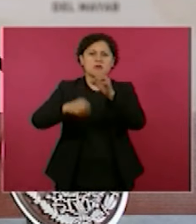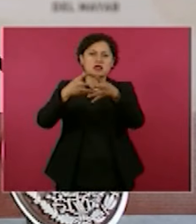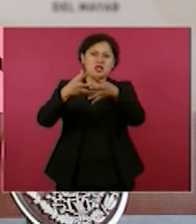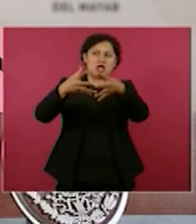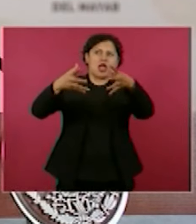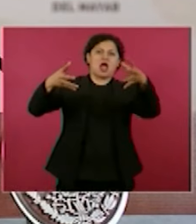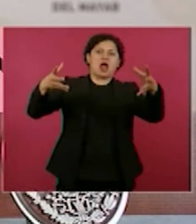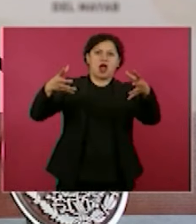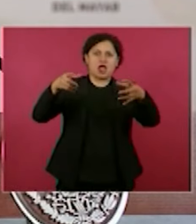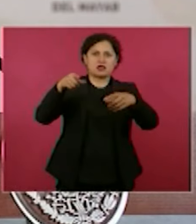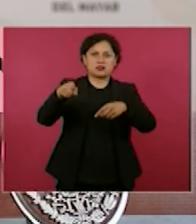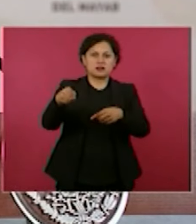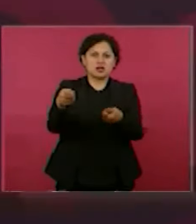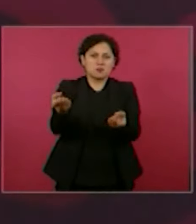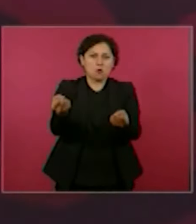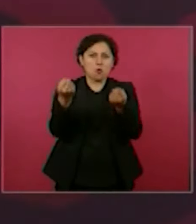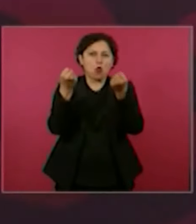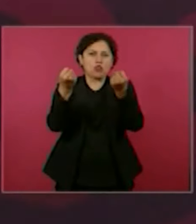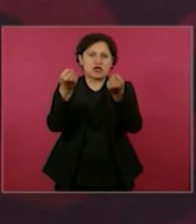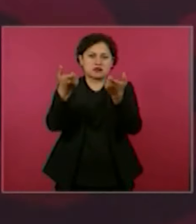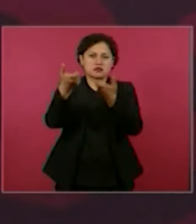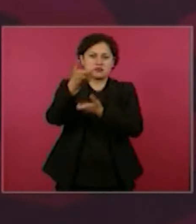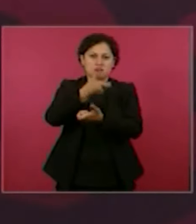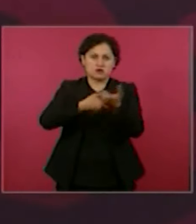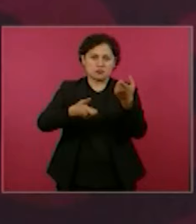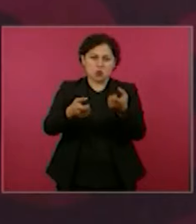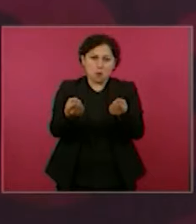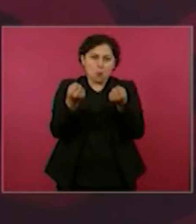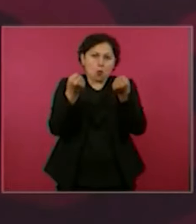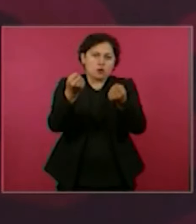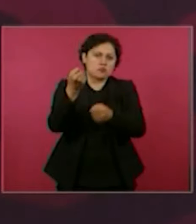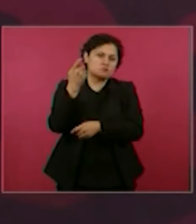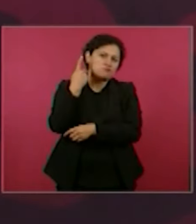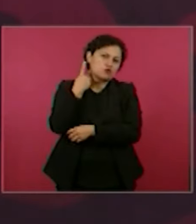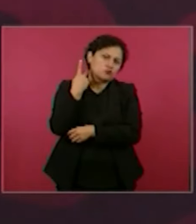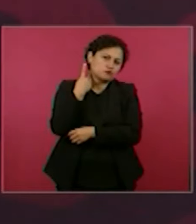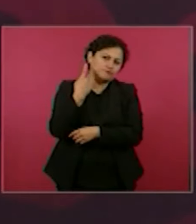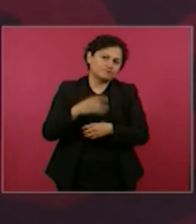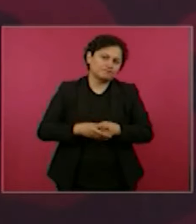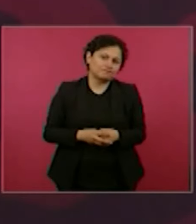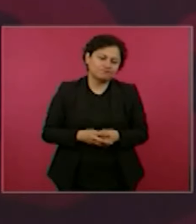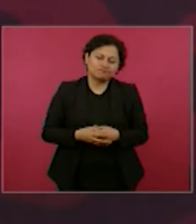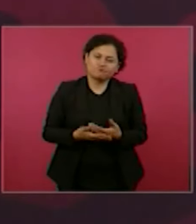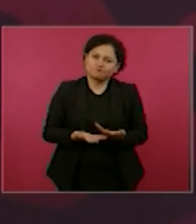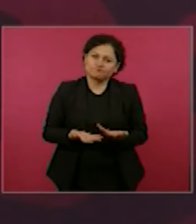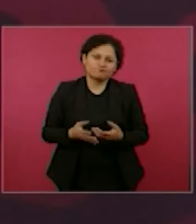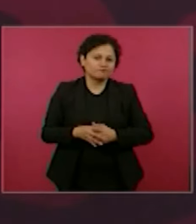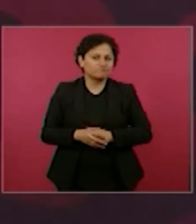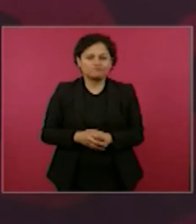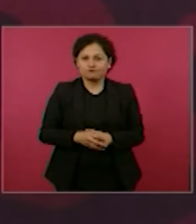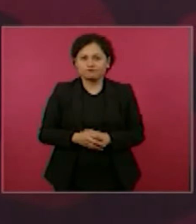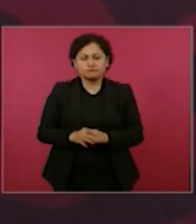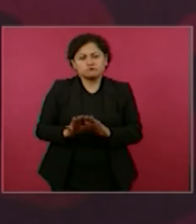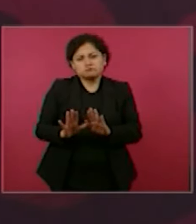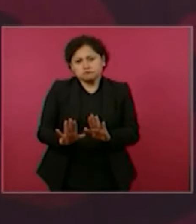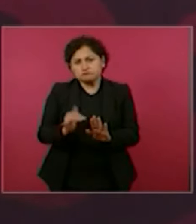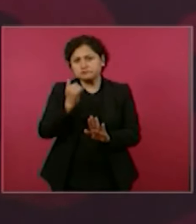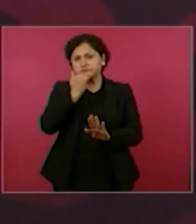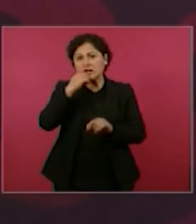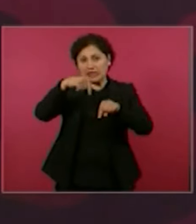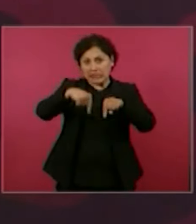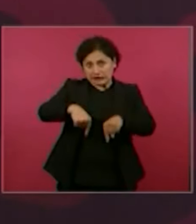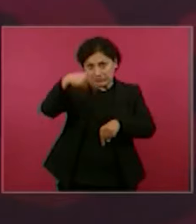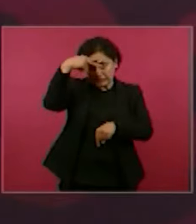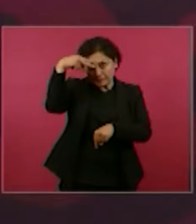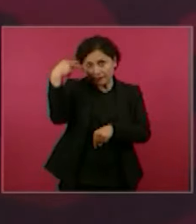semana pasada. Uh-huh. Esta semana ya no. O sea, este tema fue secundario esta semana, uh-huh. porque el tema